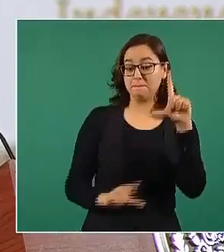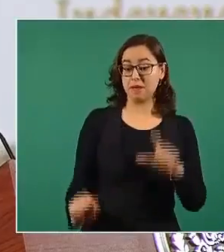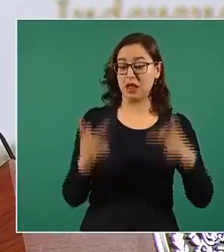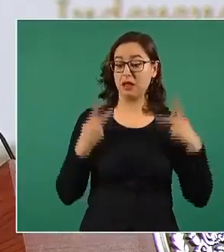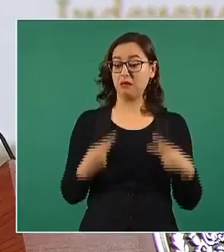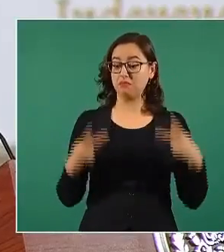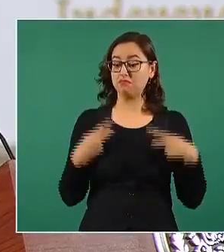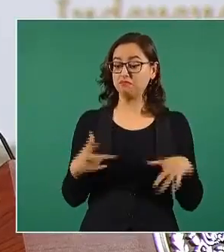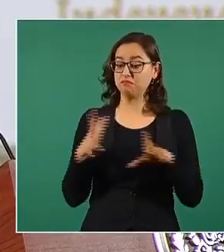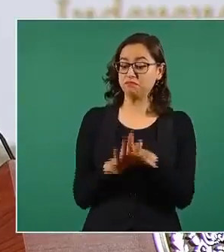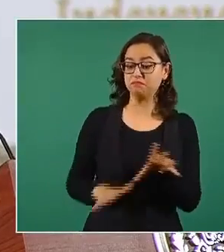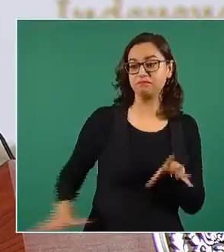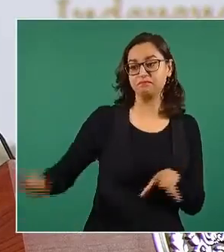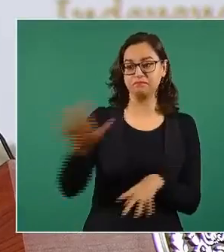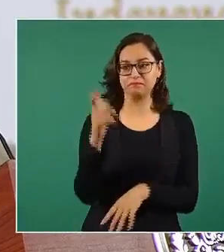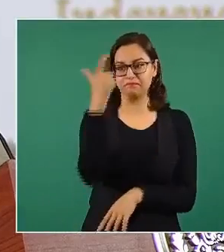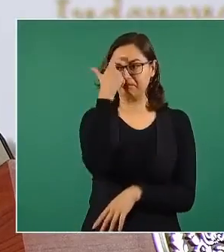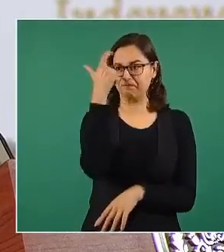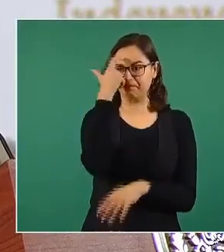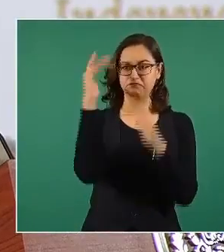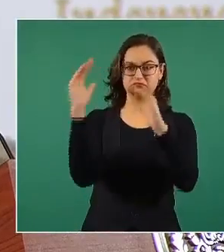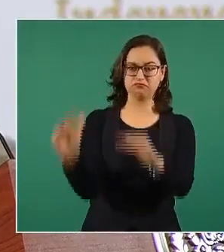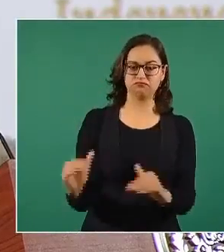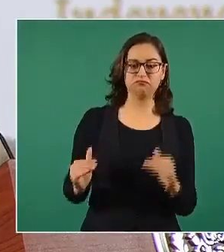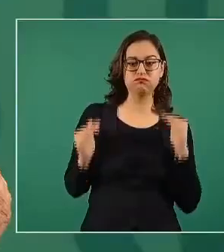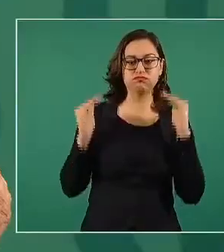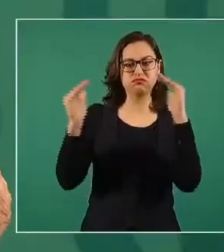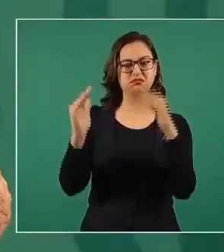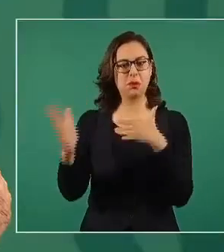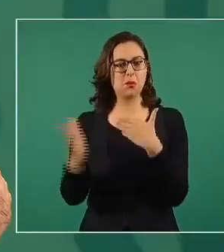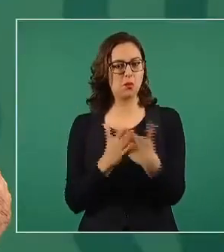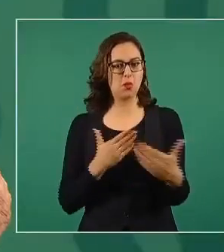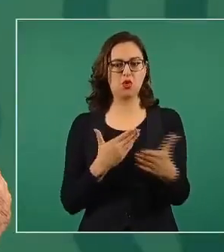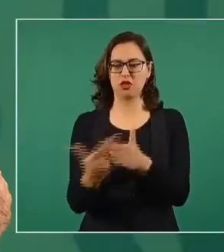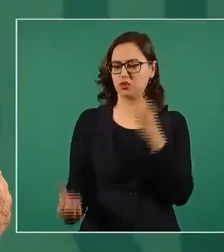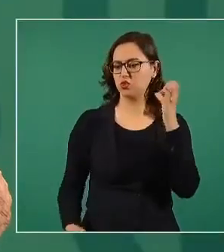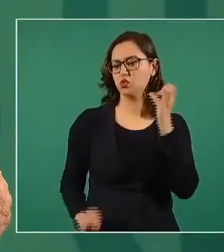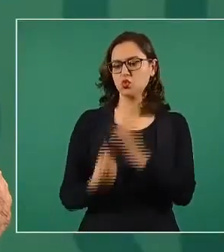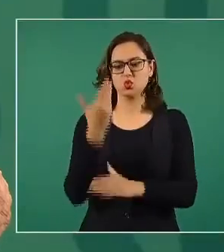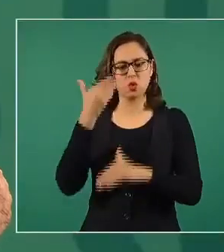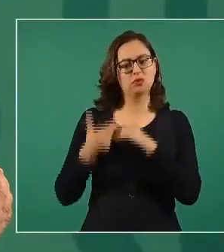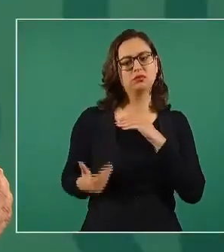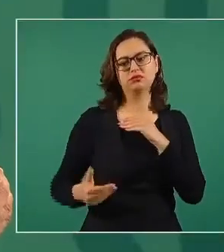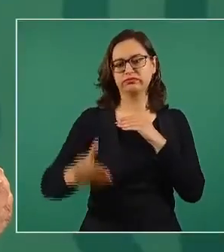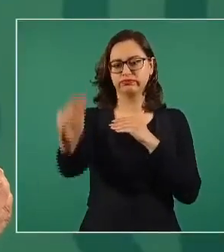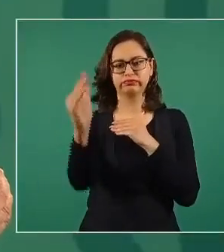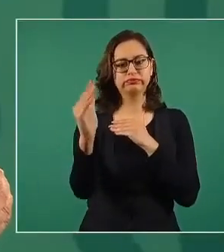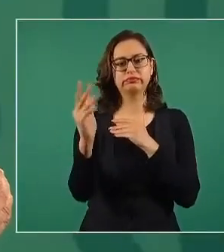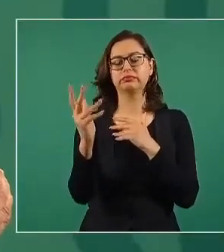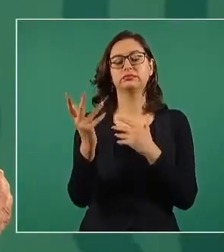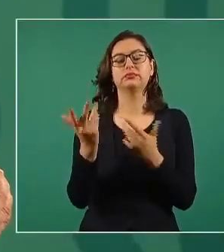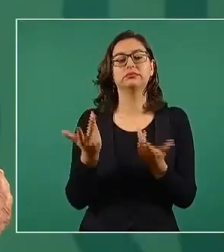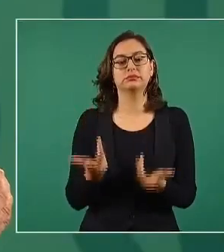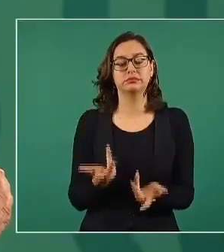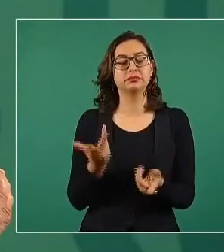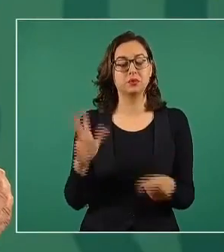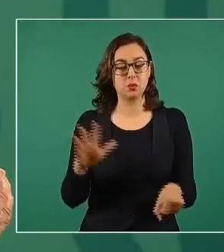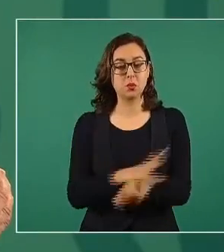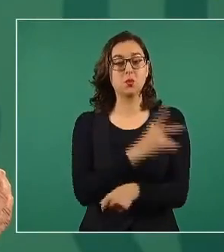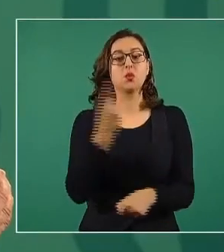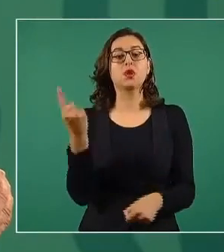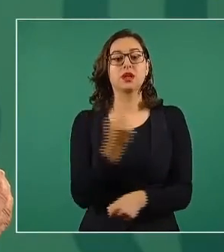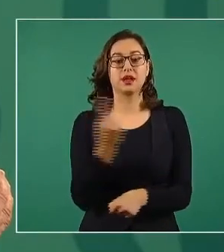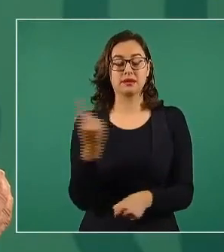de avanzada, estamos a la vanguardia. por